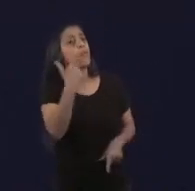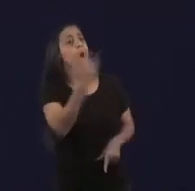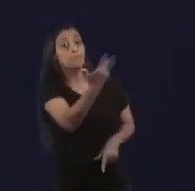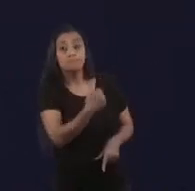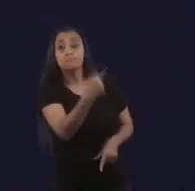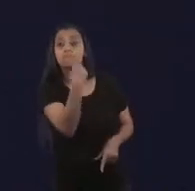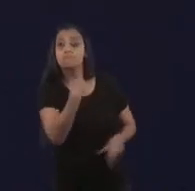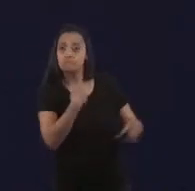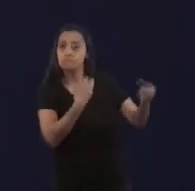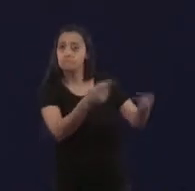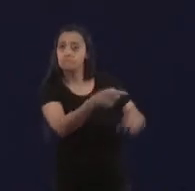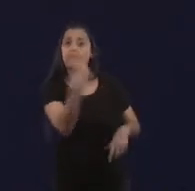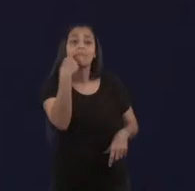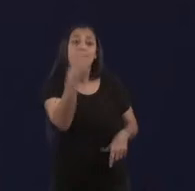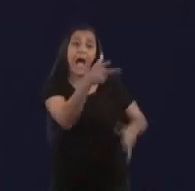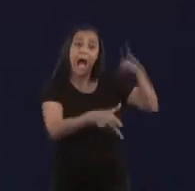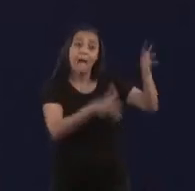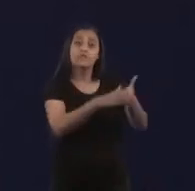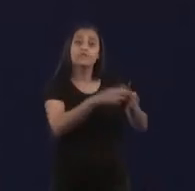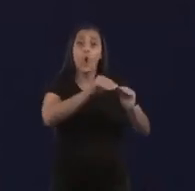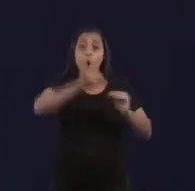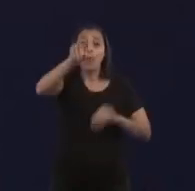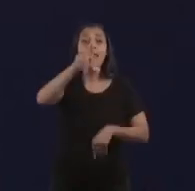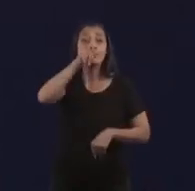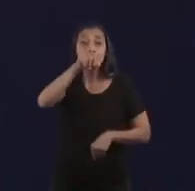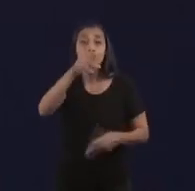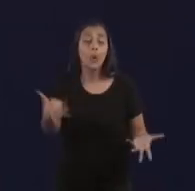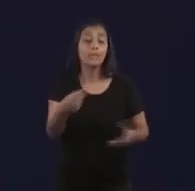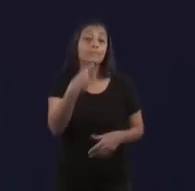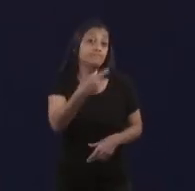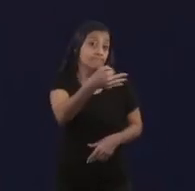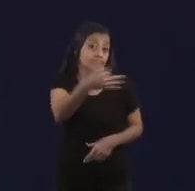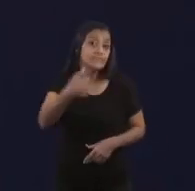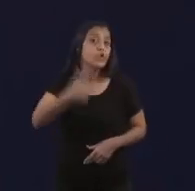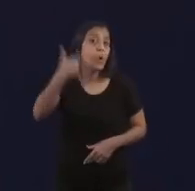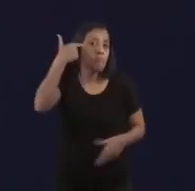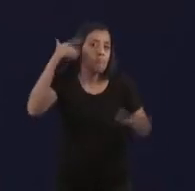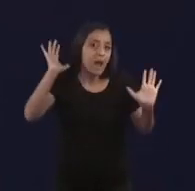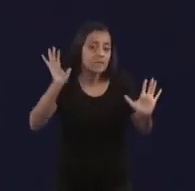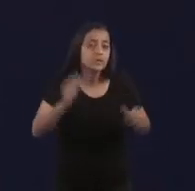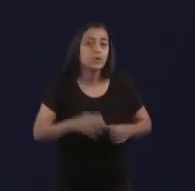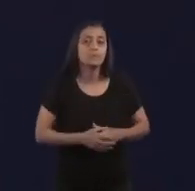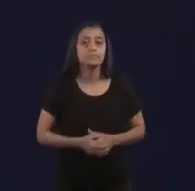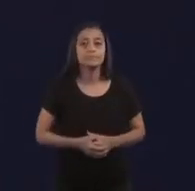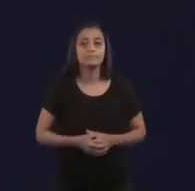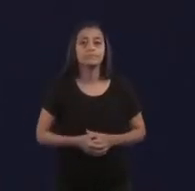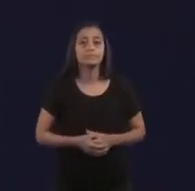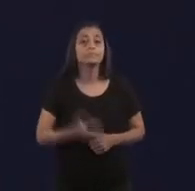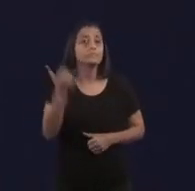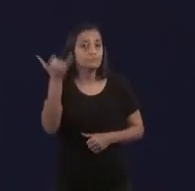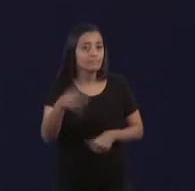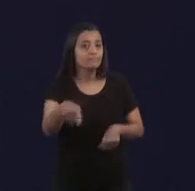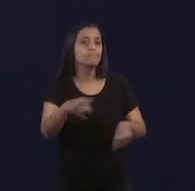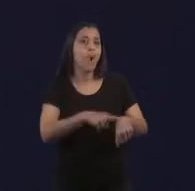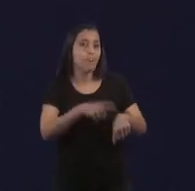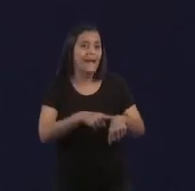la referencia que haces al tuit, y lo cierto es que entiendo que en estos